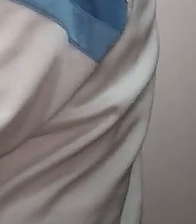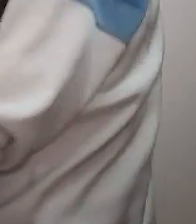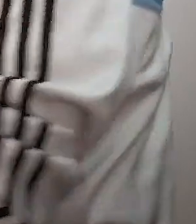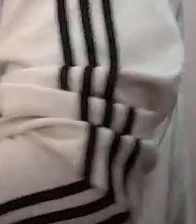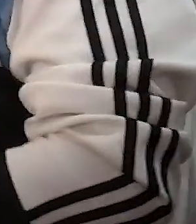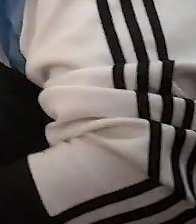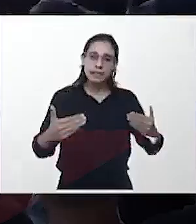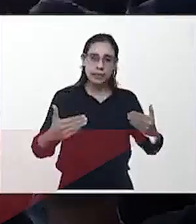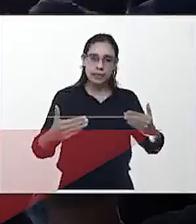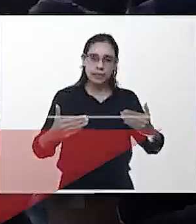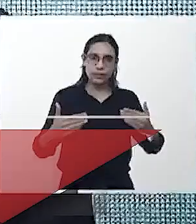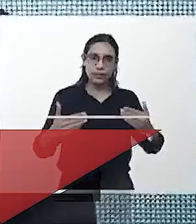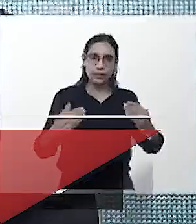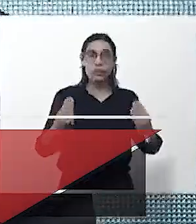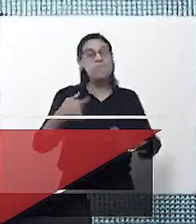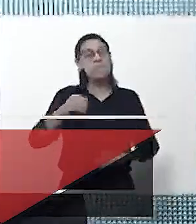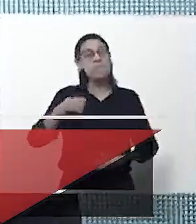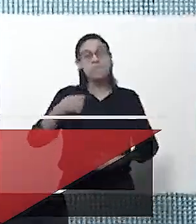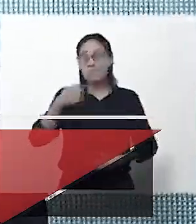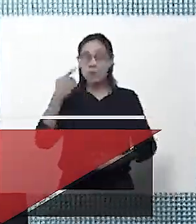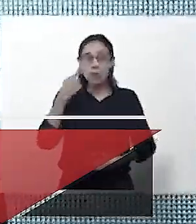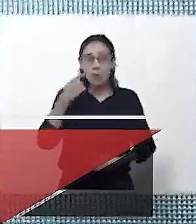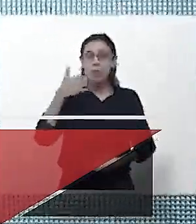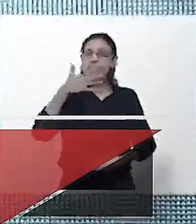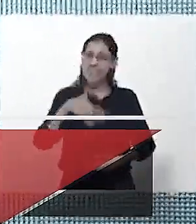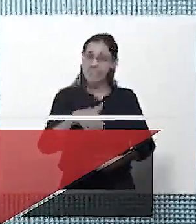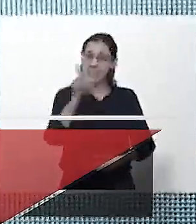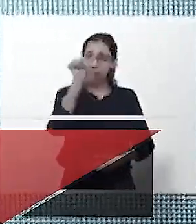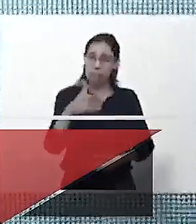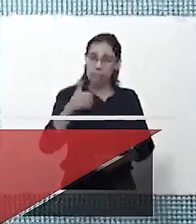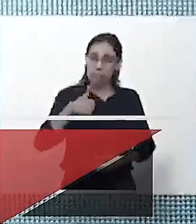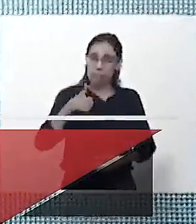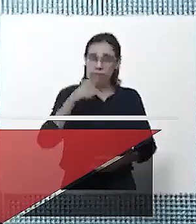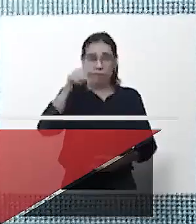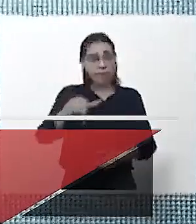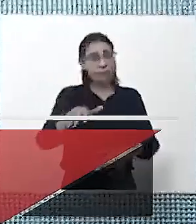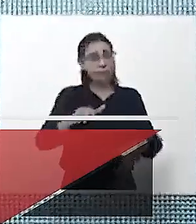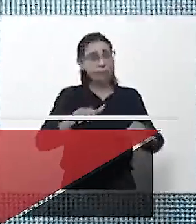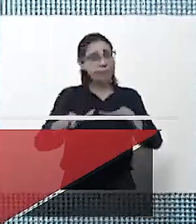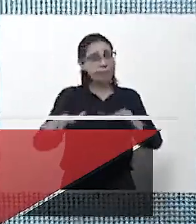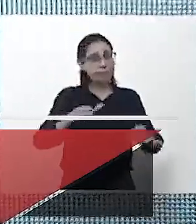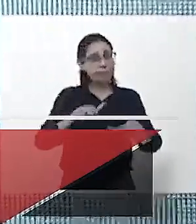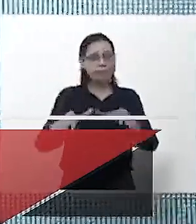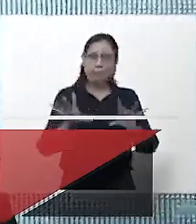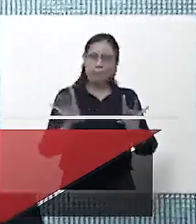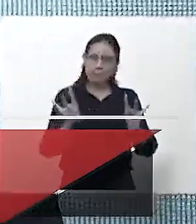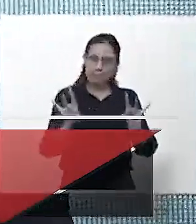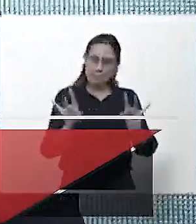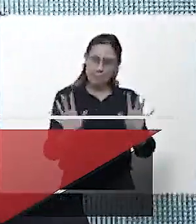36,44% de las papeletas. Que nuestro país vive una situación compleja,